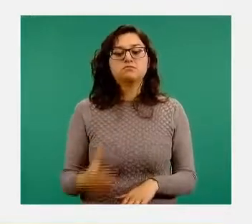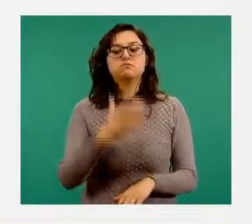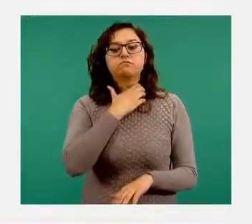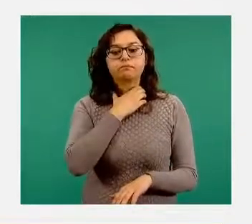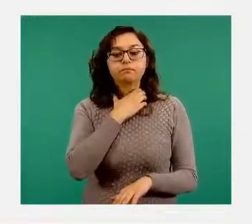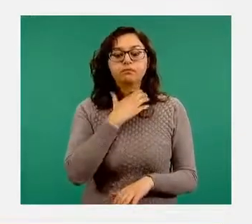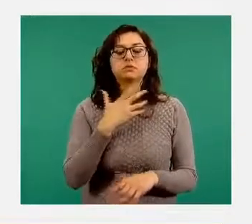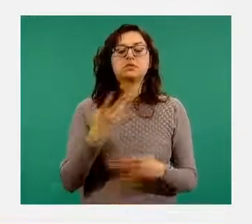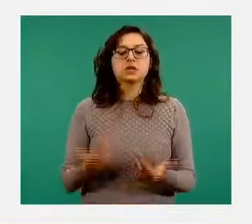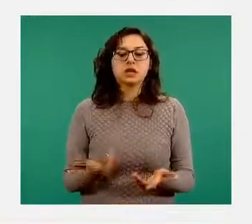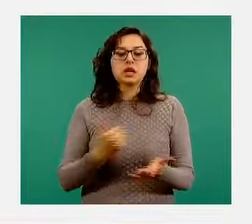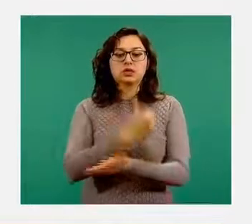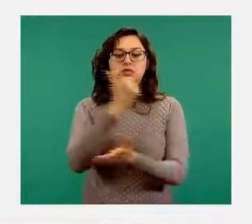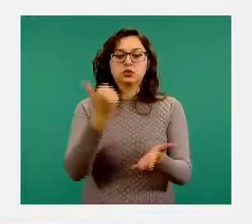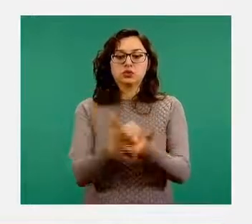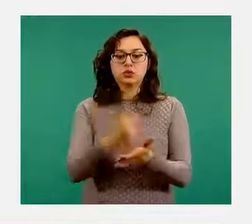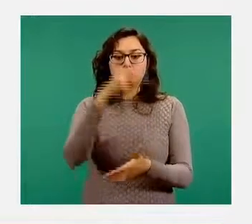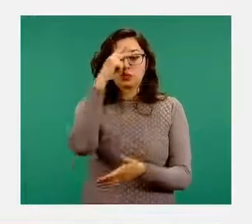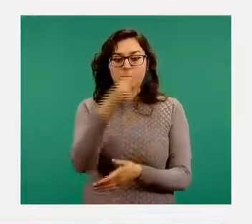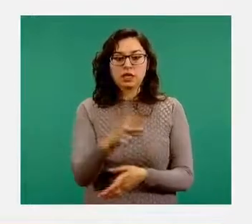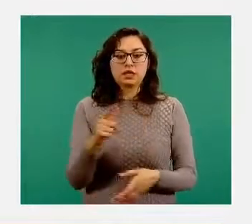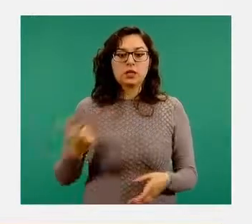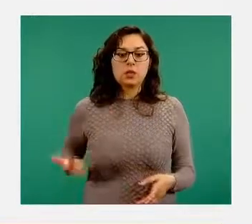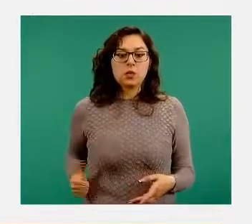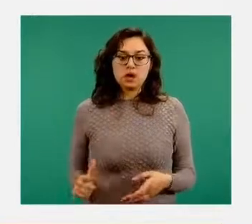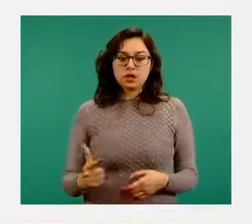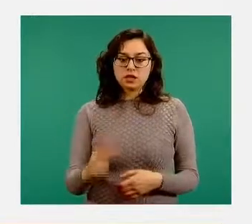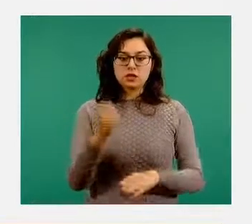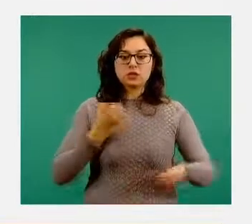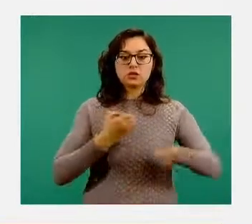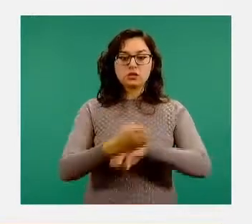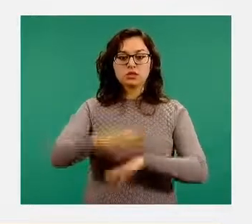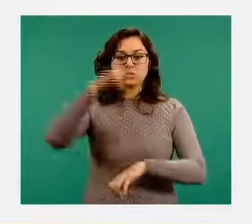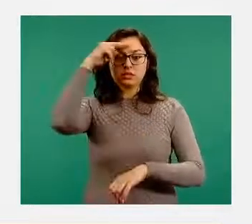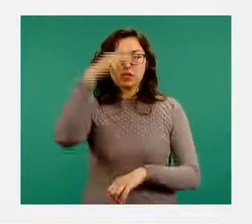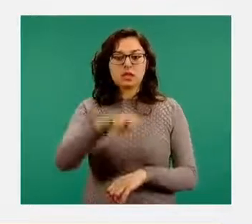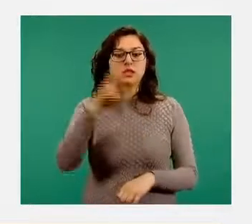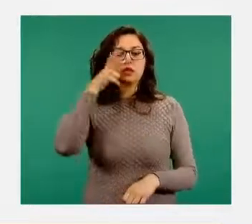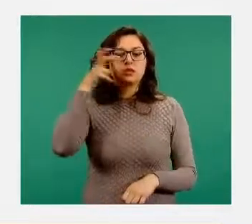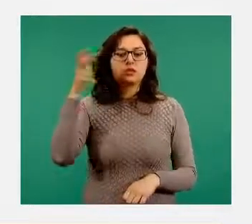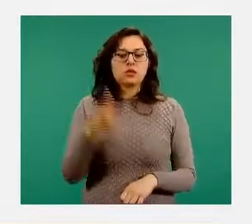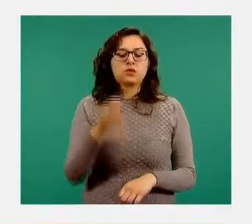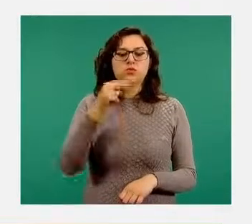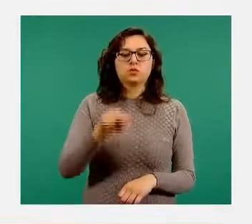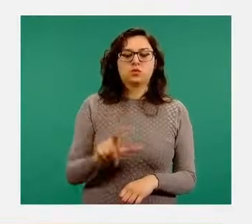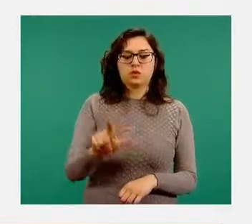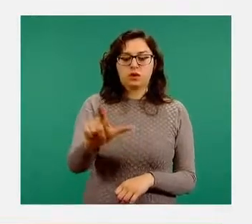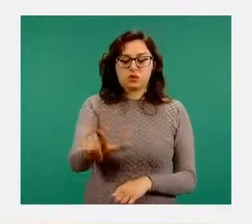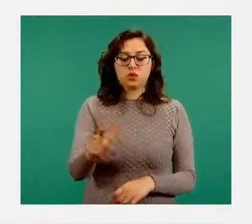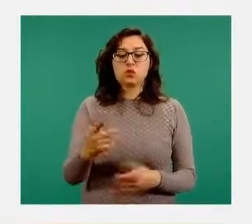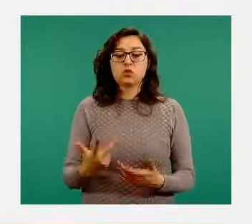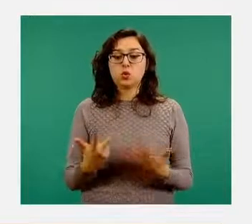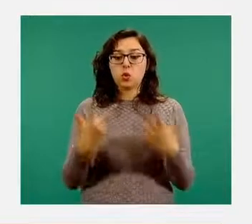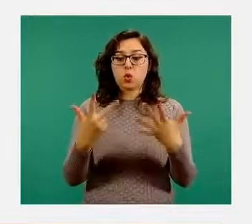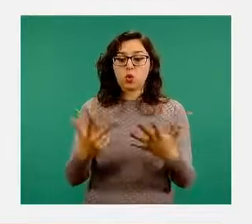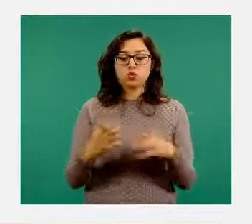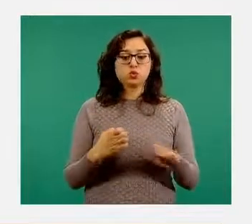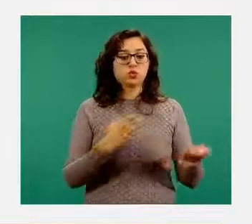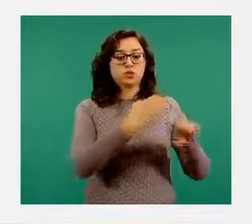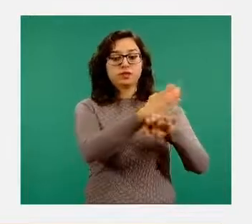80%, como son Ciudad de México, Guanajuato, Estado de México, Hidalgo y Nuevo León, con los porcentajes que